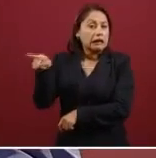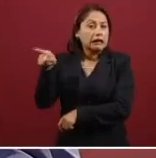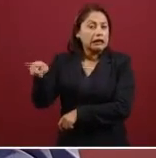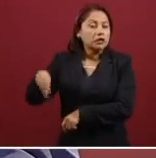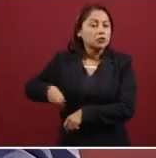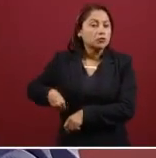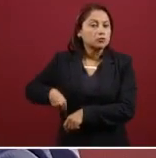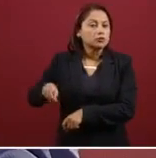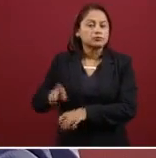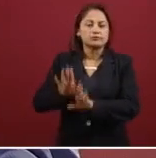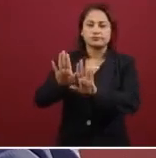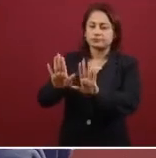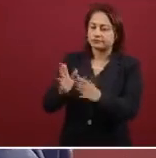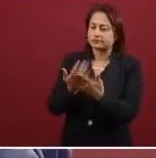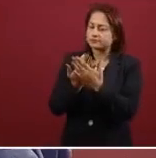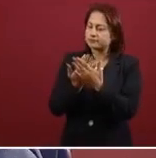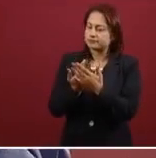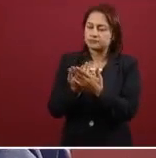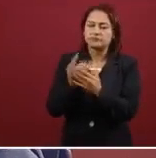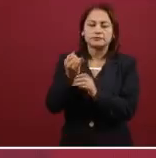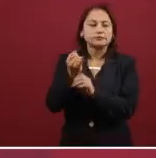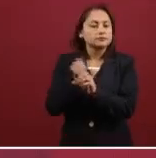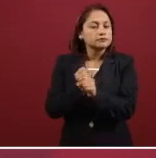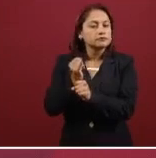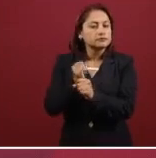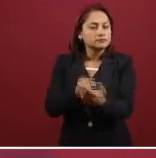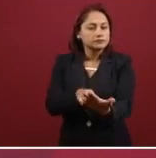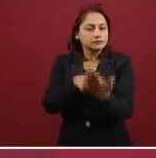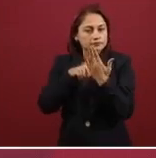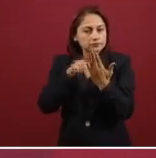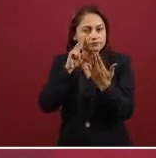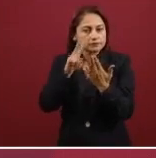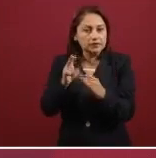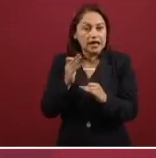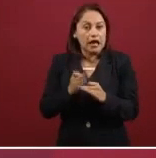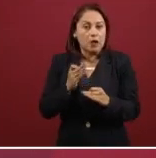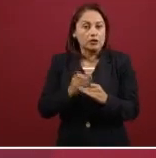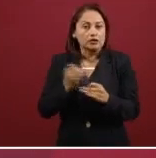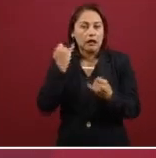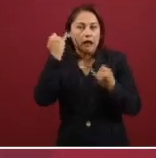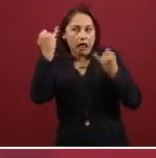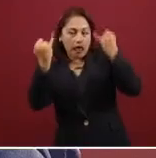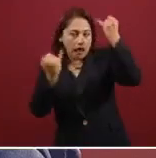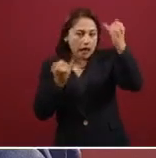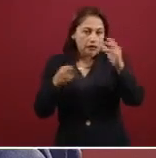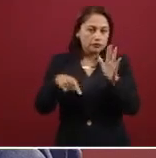la investigación, también para no hacer juicios sumarios,